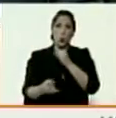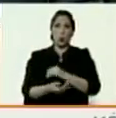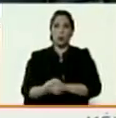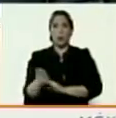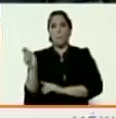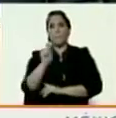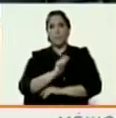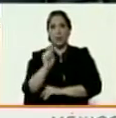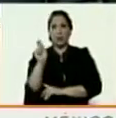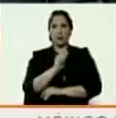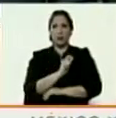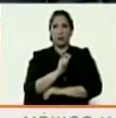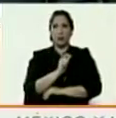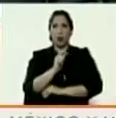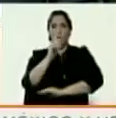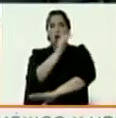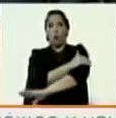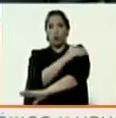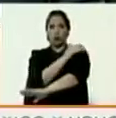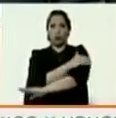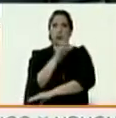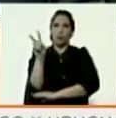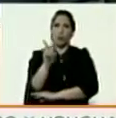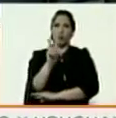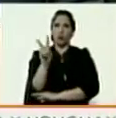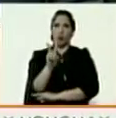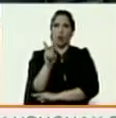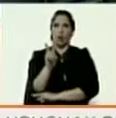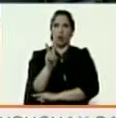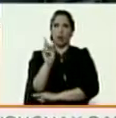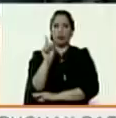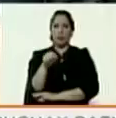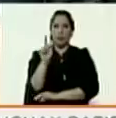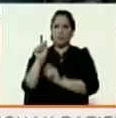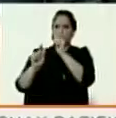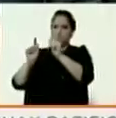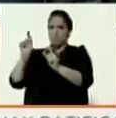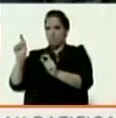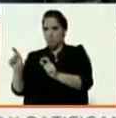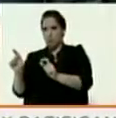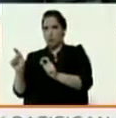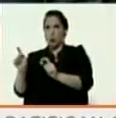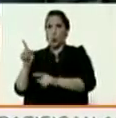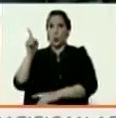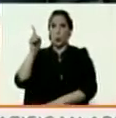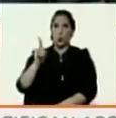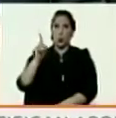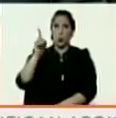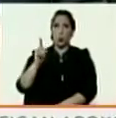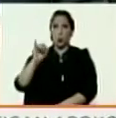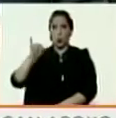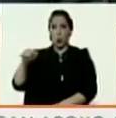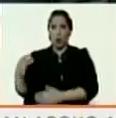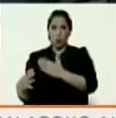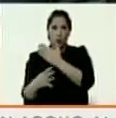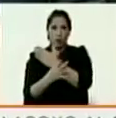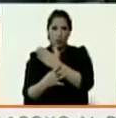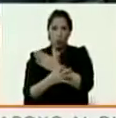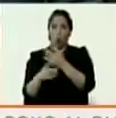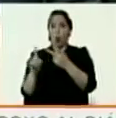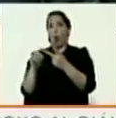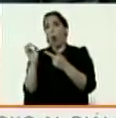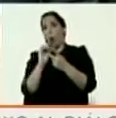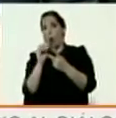meses, la derecha venezolana y sus representantes, el diputado Juan Guaidó, o el